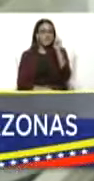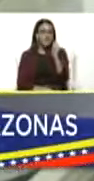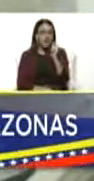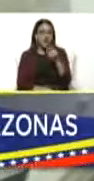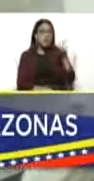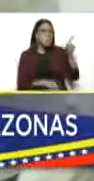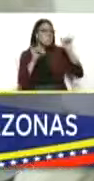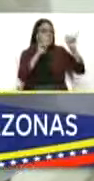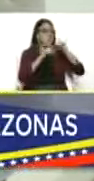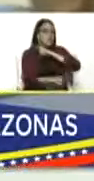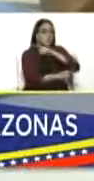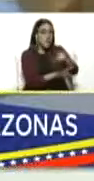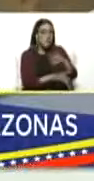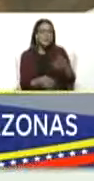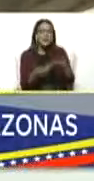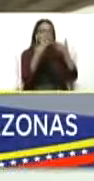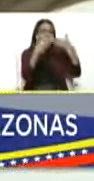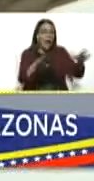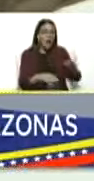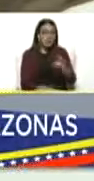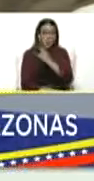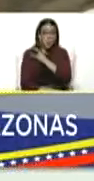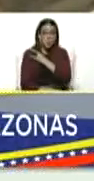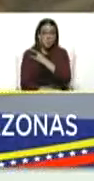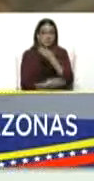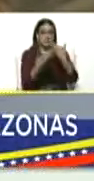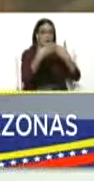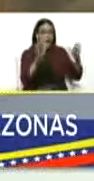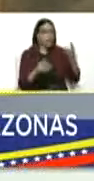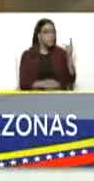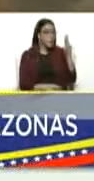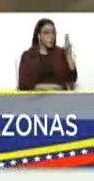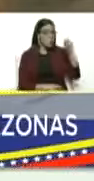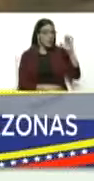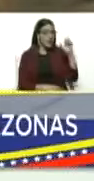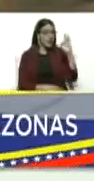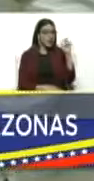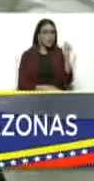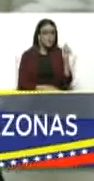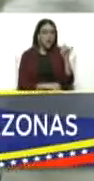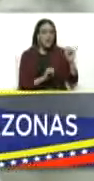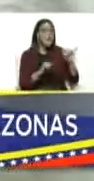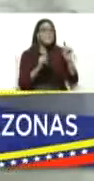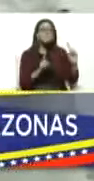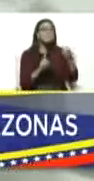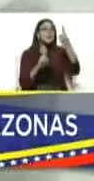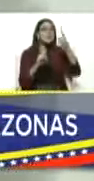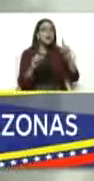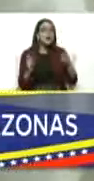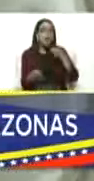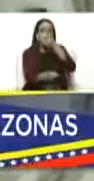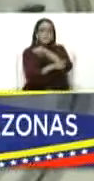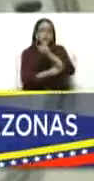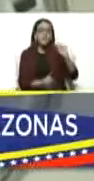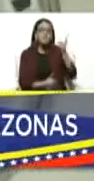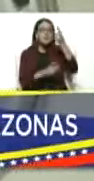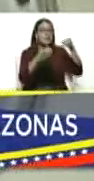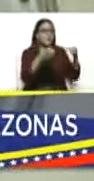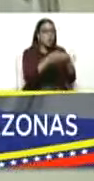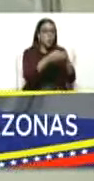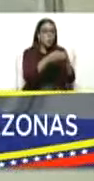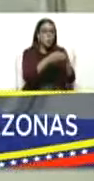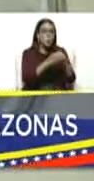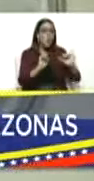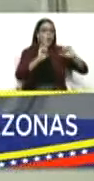medicina, fuimos los pioneros acá en el estado Amazonas. Fuimos 25 de los que nos graduamos acá en el estado. De 145 que empezamos, nos